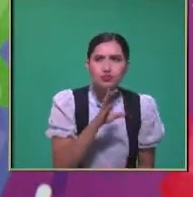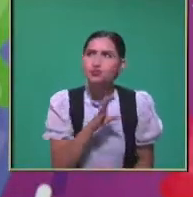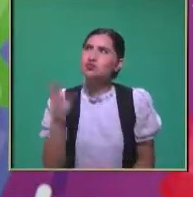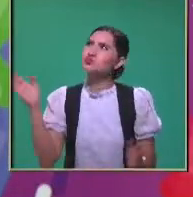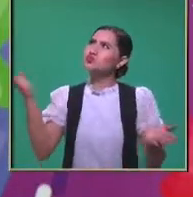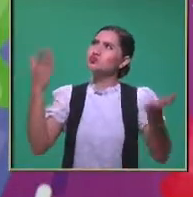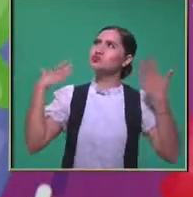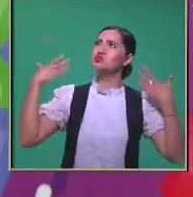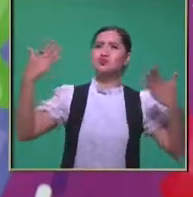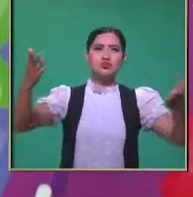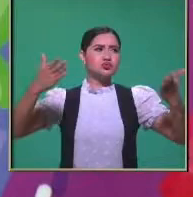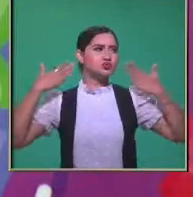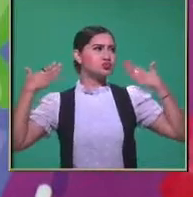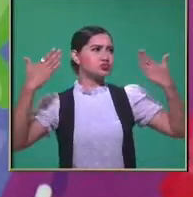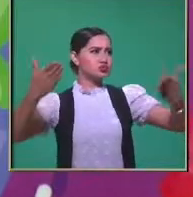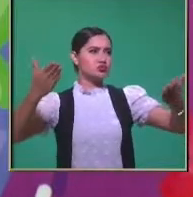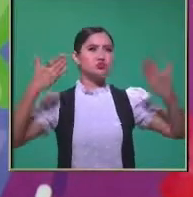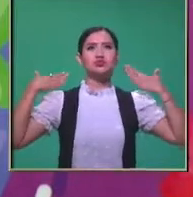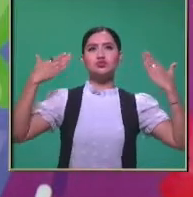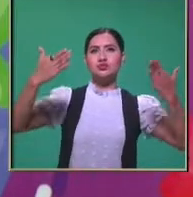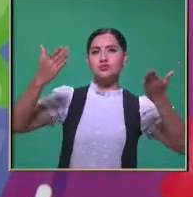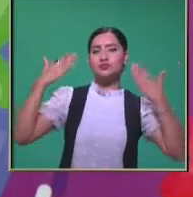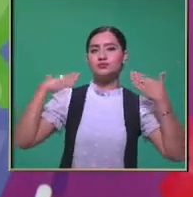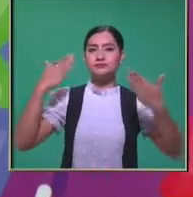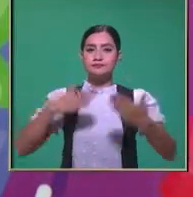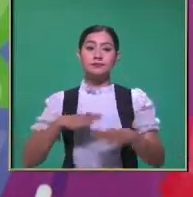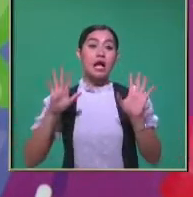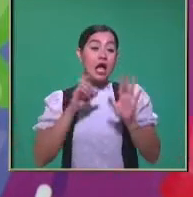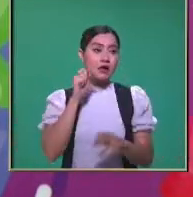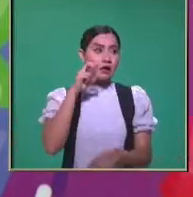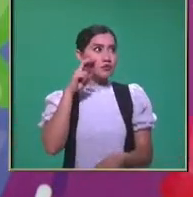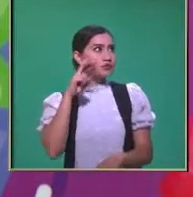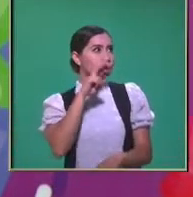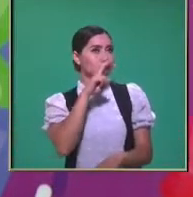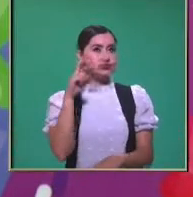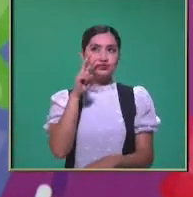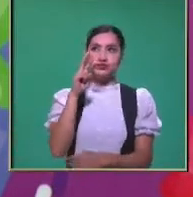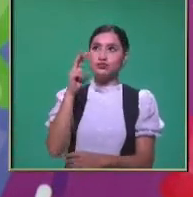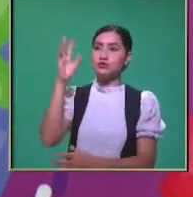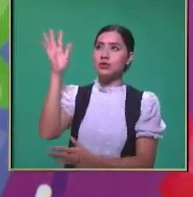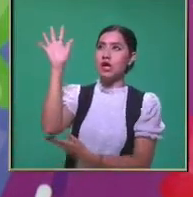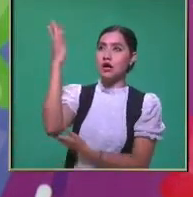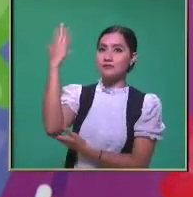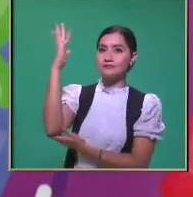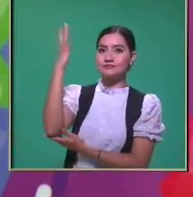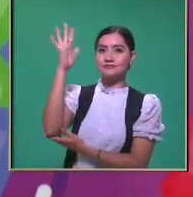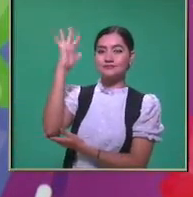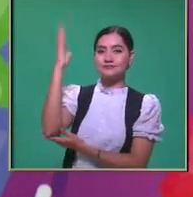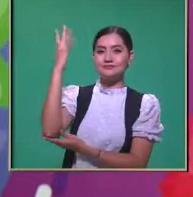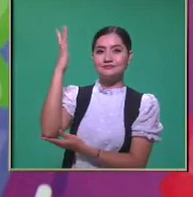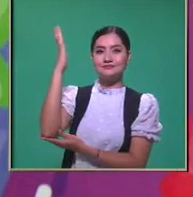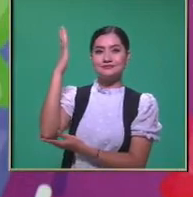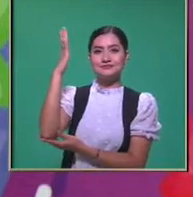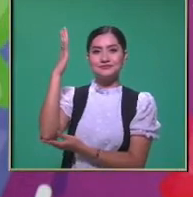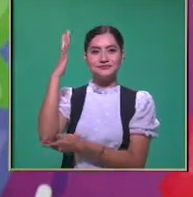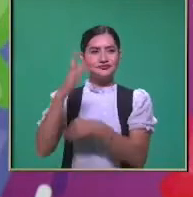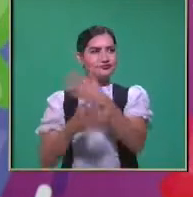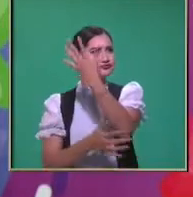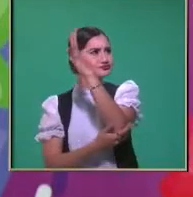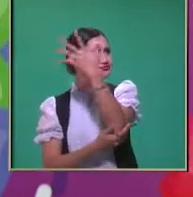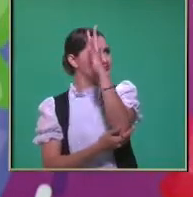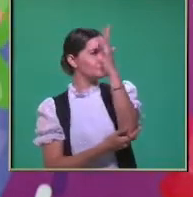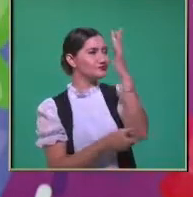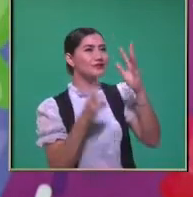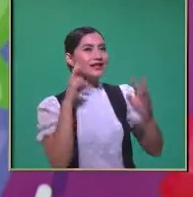Que de repente ven el árbol afuera, pues moviéndose mucho y entonces ellos pues les divierte mucho